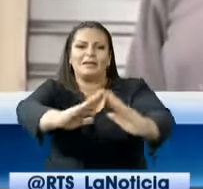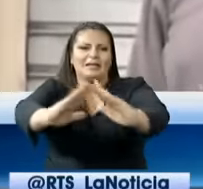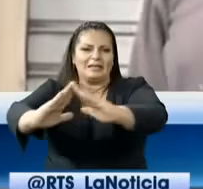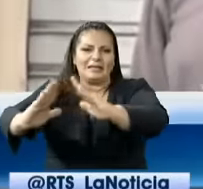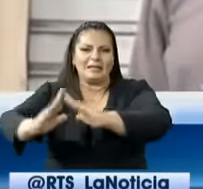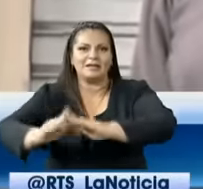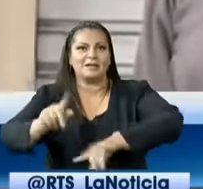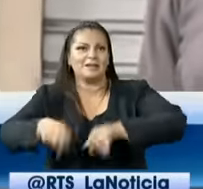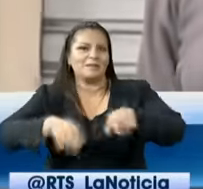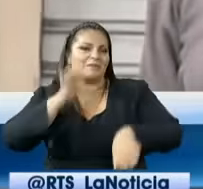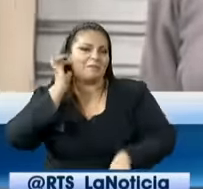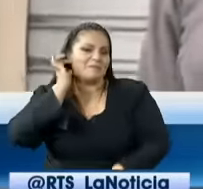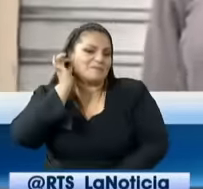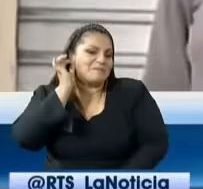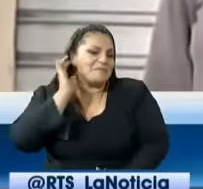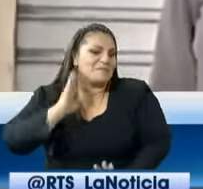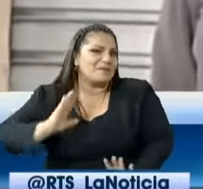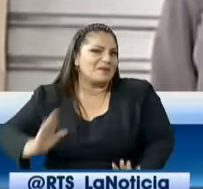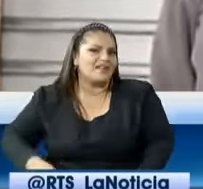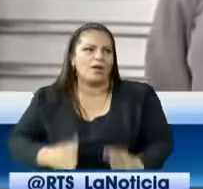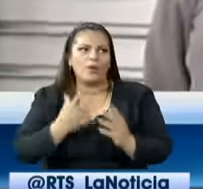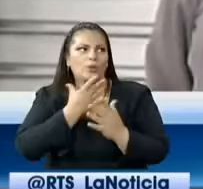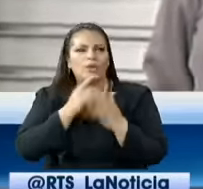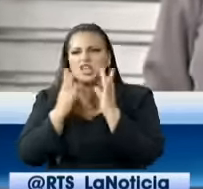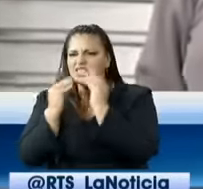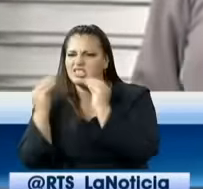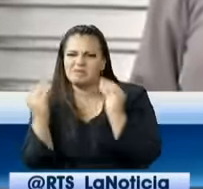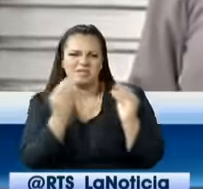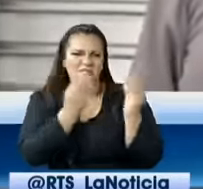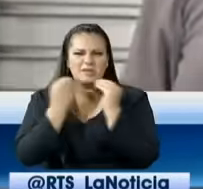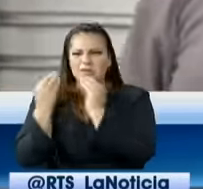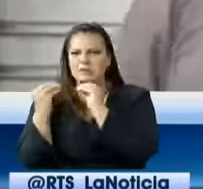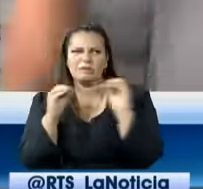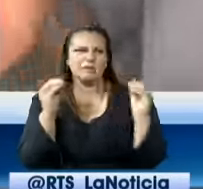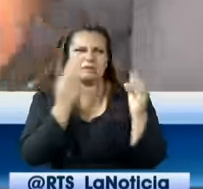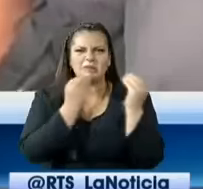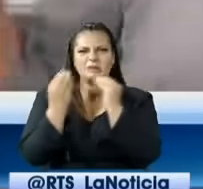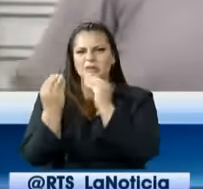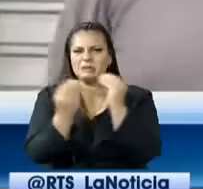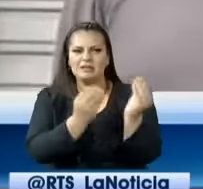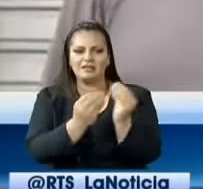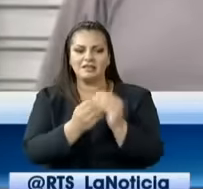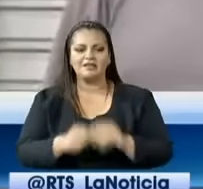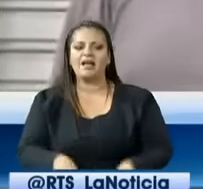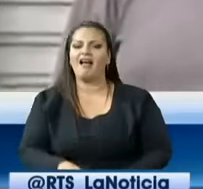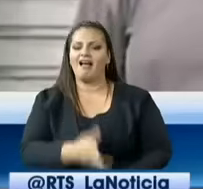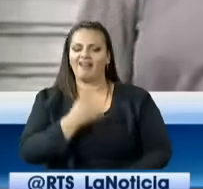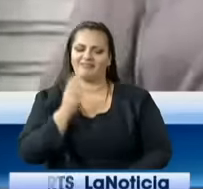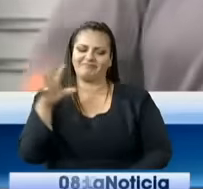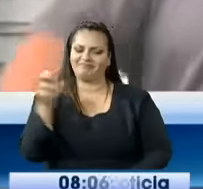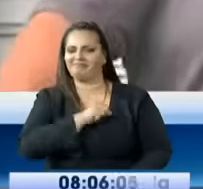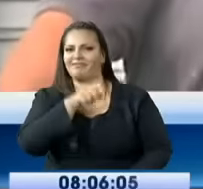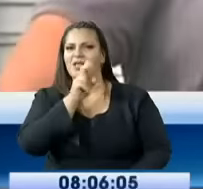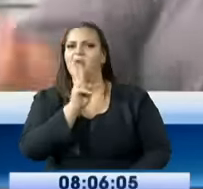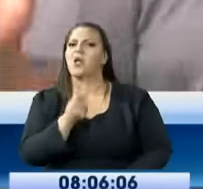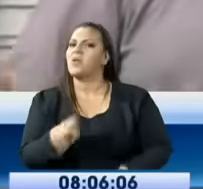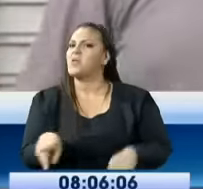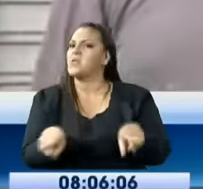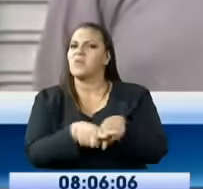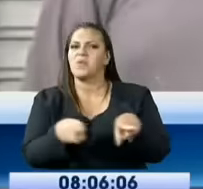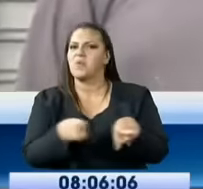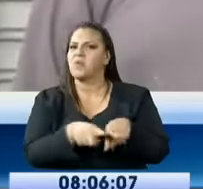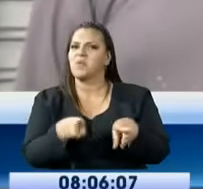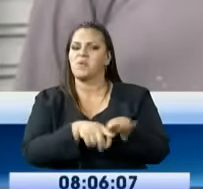al día siguiente la señora se topa con tremendo regalo. Sí, horrendo regalo, sorpresa. Tremenda lengua también que usted la ha hecho, ¿ah? Sí, esa lengua le